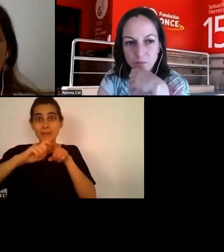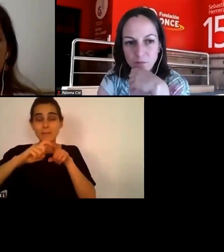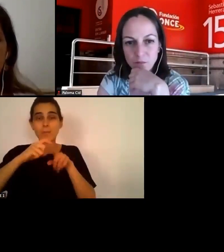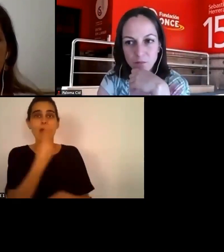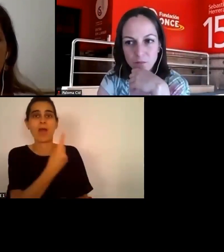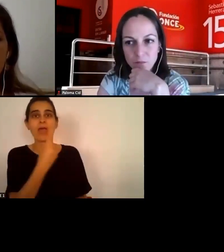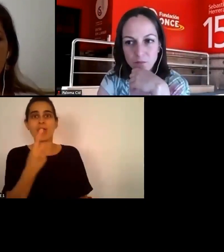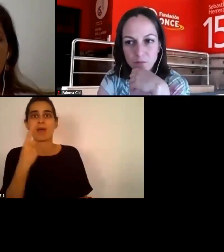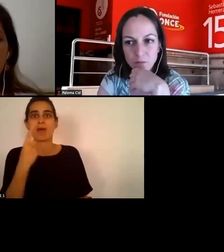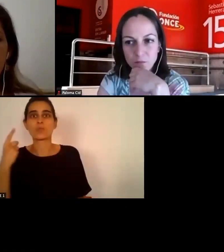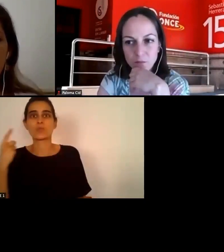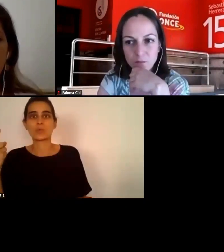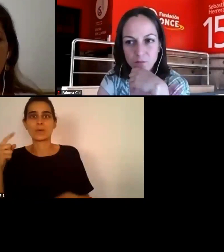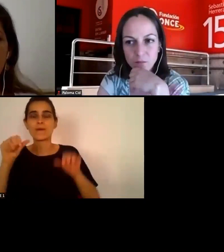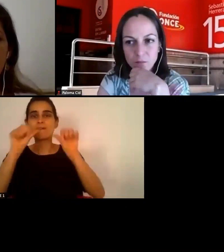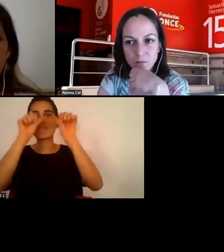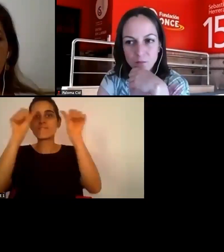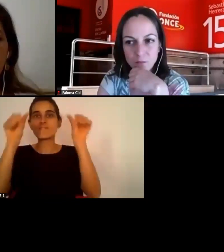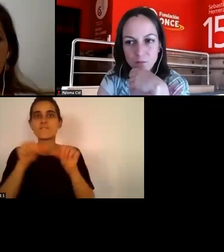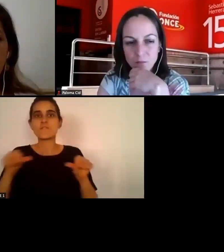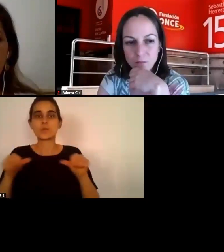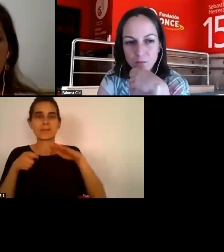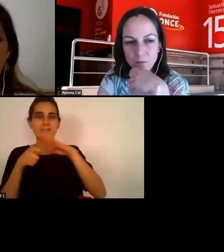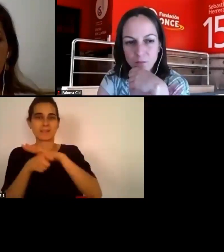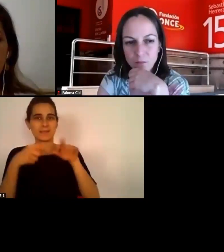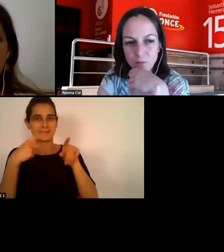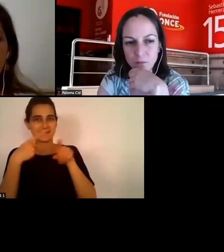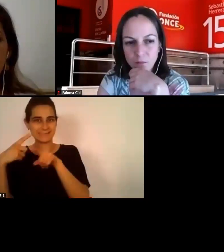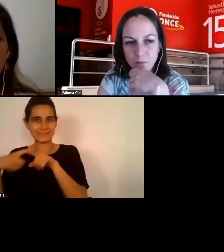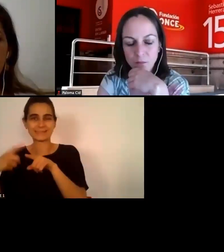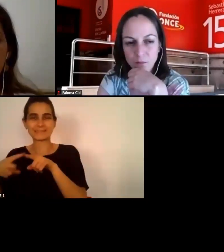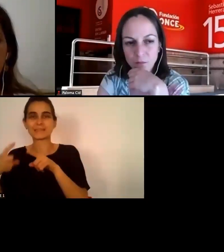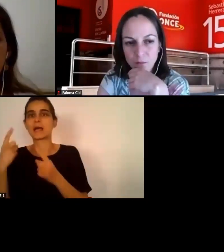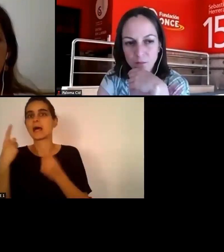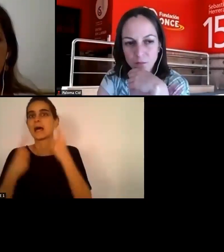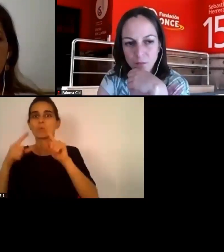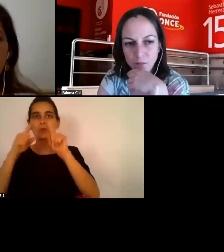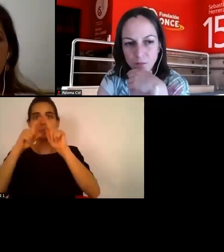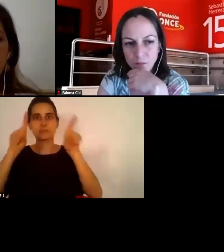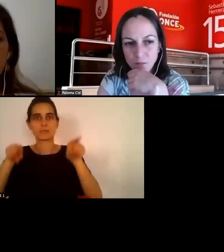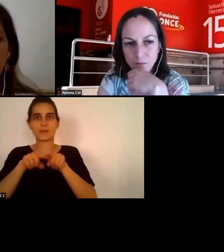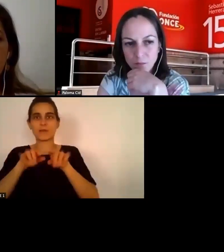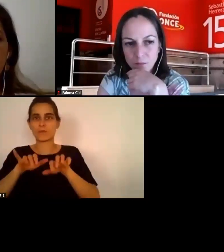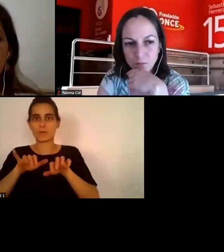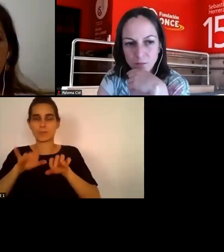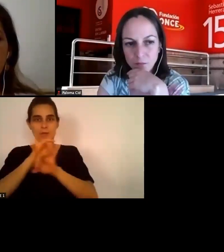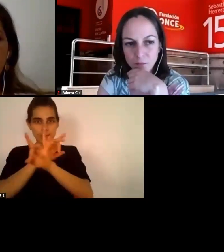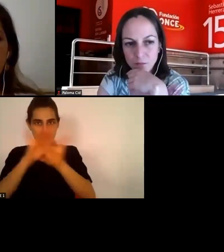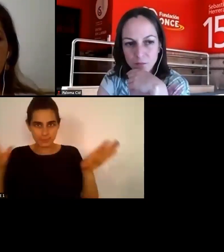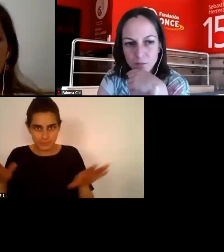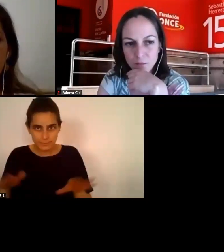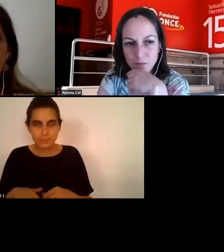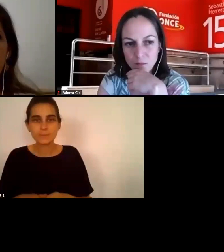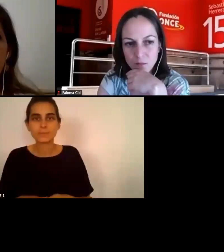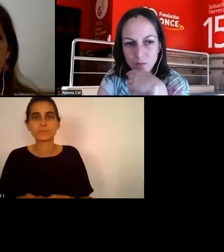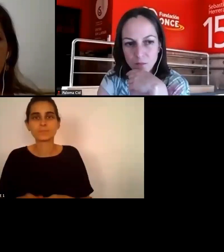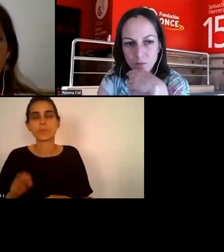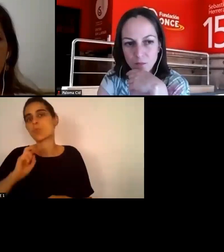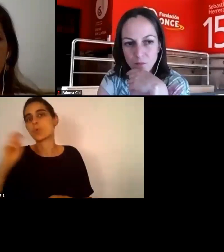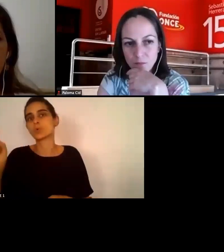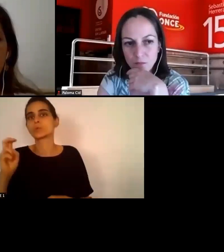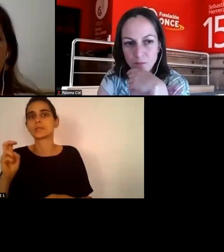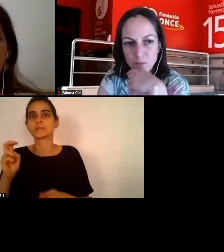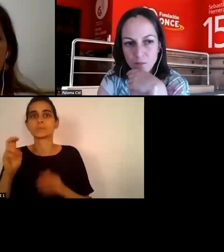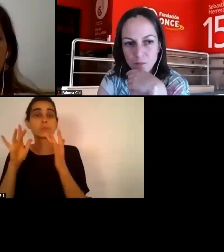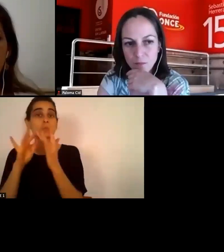una forma de inscribirse. Hay algunas que enviamos formularios, otras que es mediante contacto,